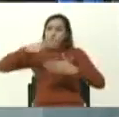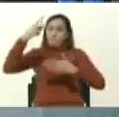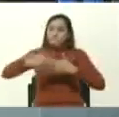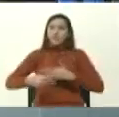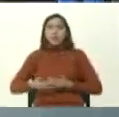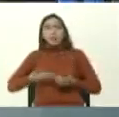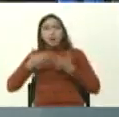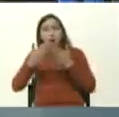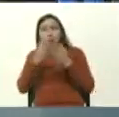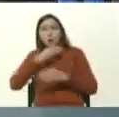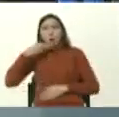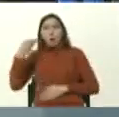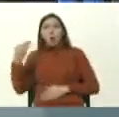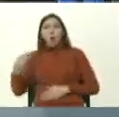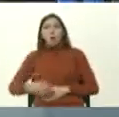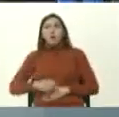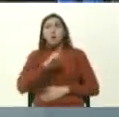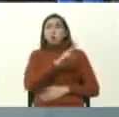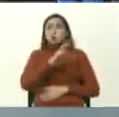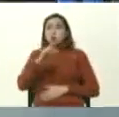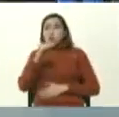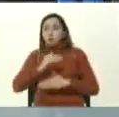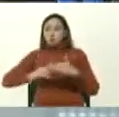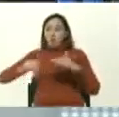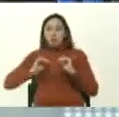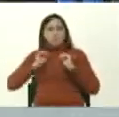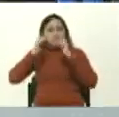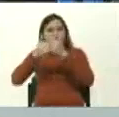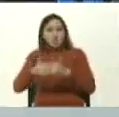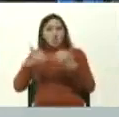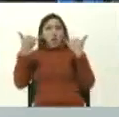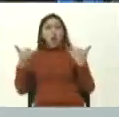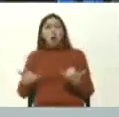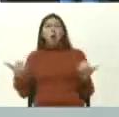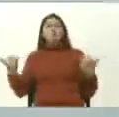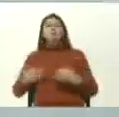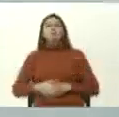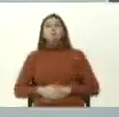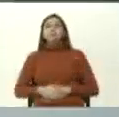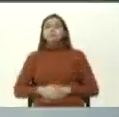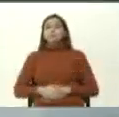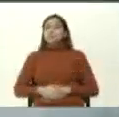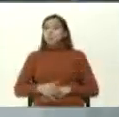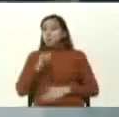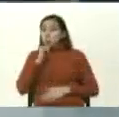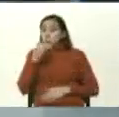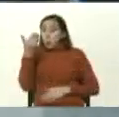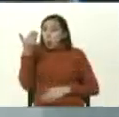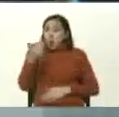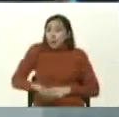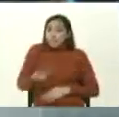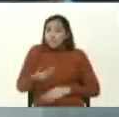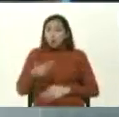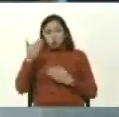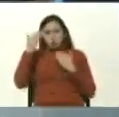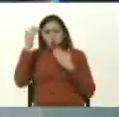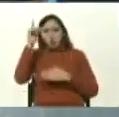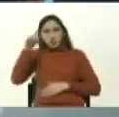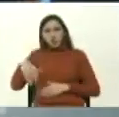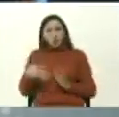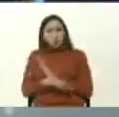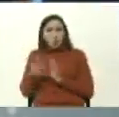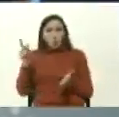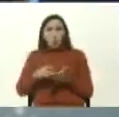los jóvenes a partir de 12 años que ha iniciado hoy en Venezuela es una gran noticia. Quiero aquí saludar la presencia